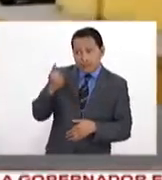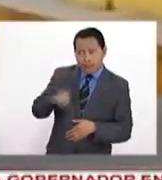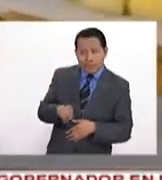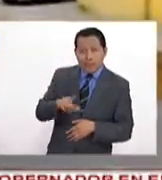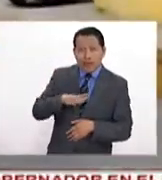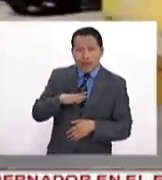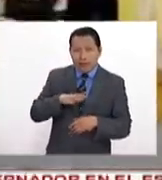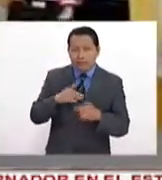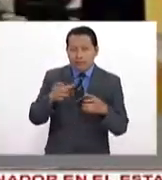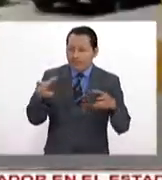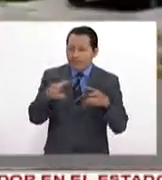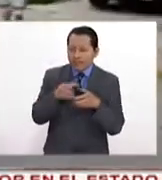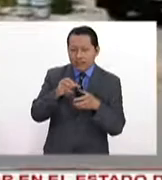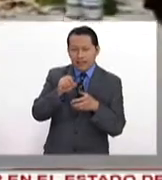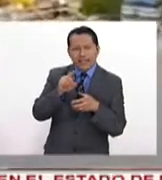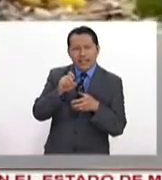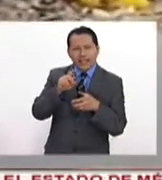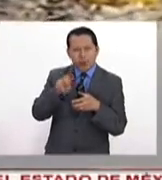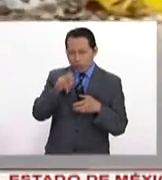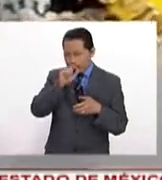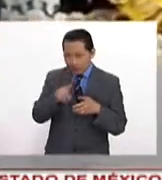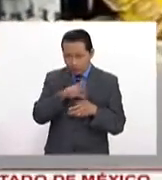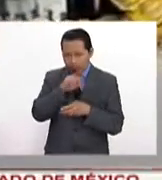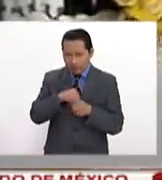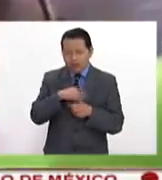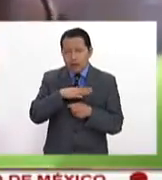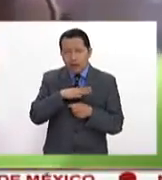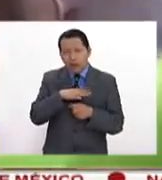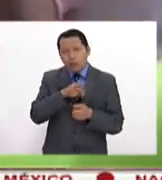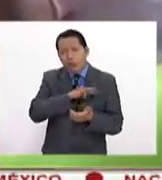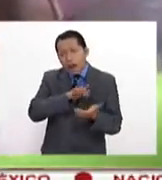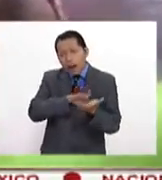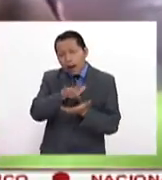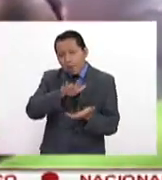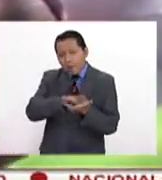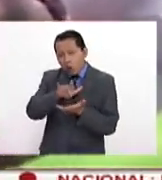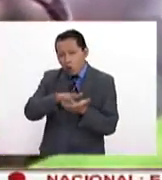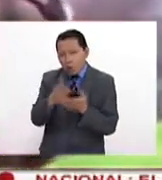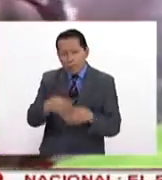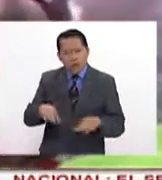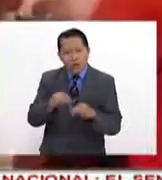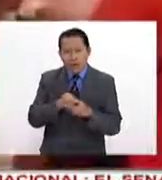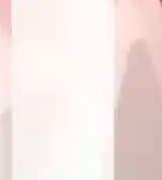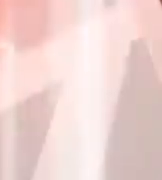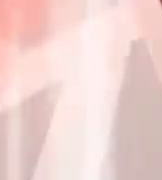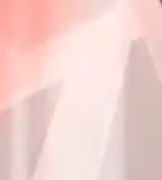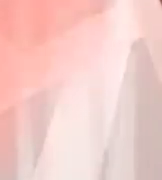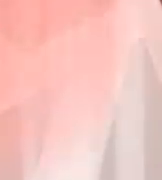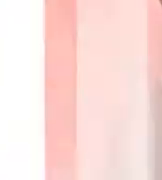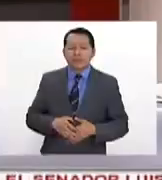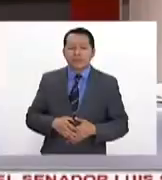la SEDATU recorrerán todas las viviendas para poder brindar el apoyo cuanto antes.